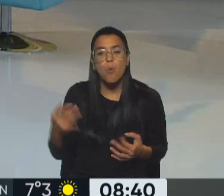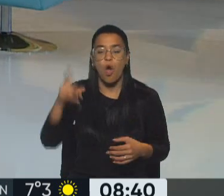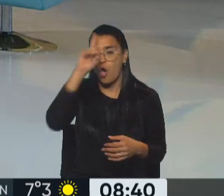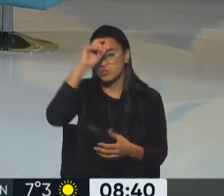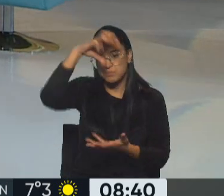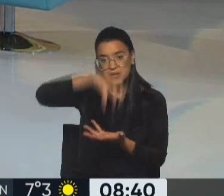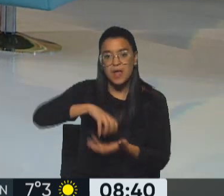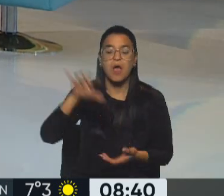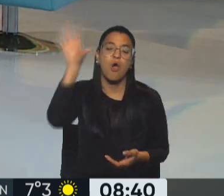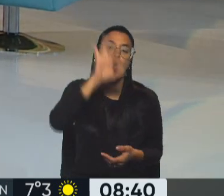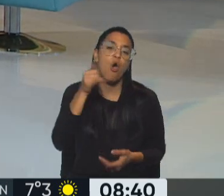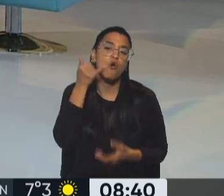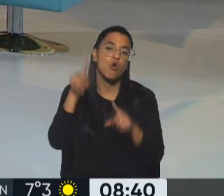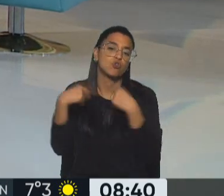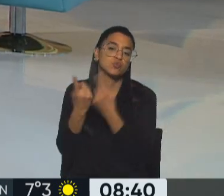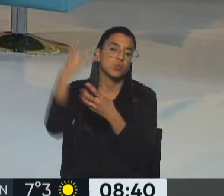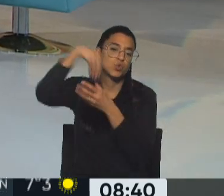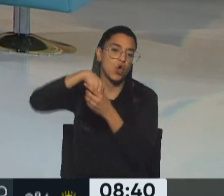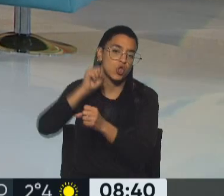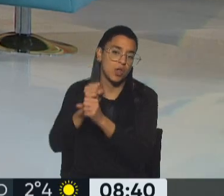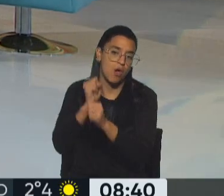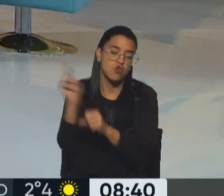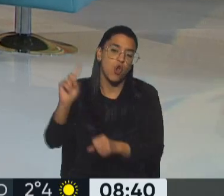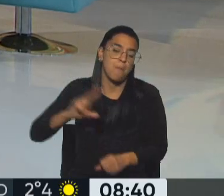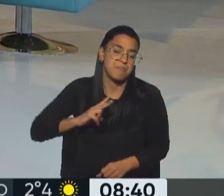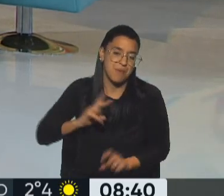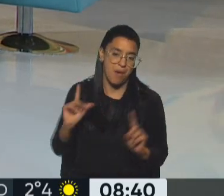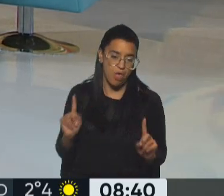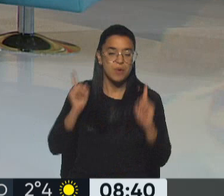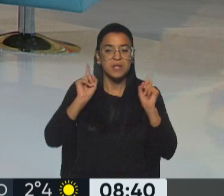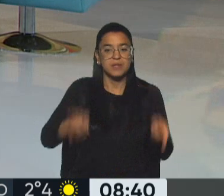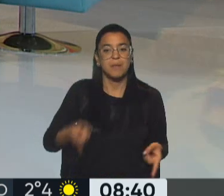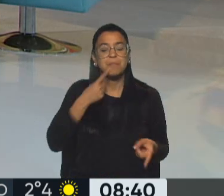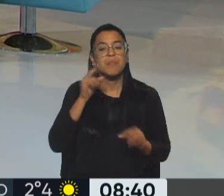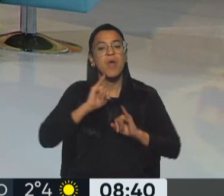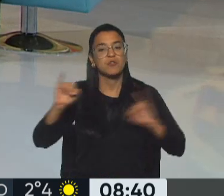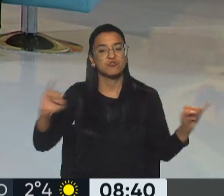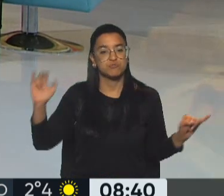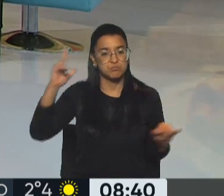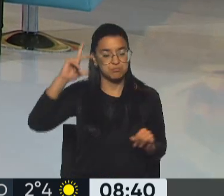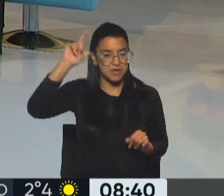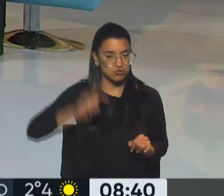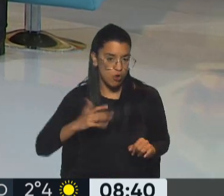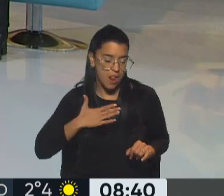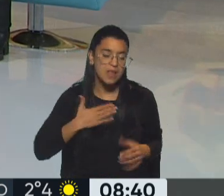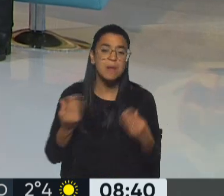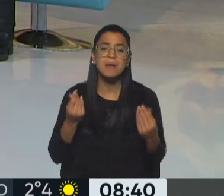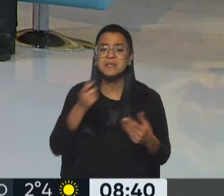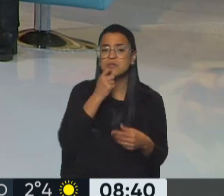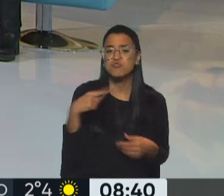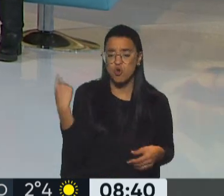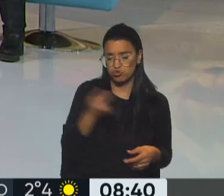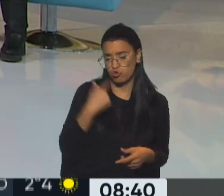hospital, clínica o consultorio donde está trabajando, no el personal, pero se piden también datos personales. ¿Qué pasa cuando perdemos el control nosotros